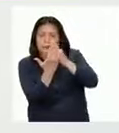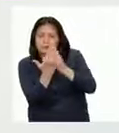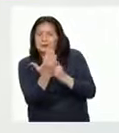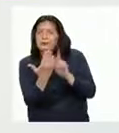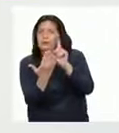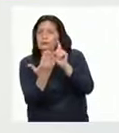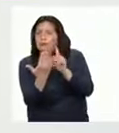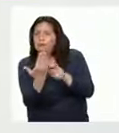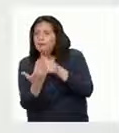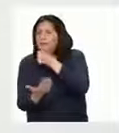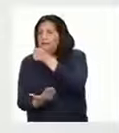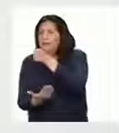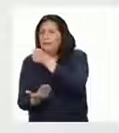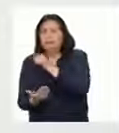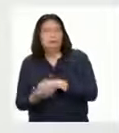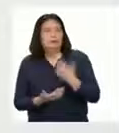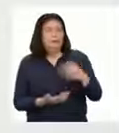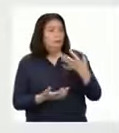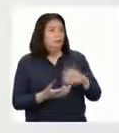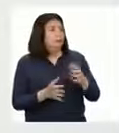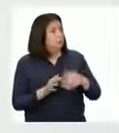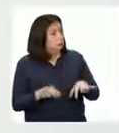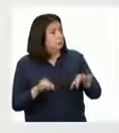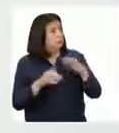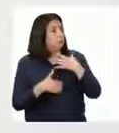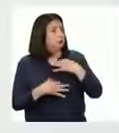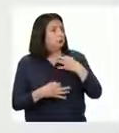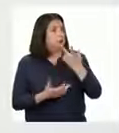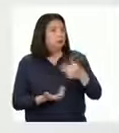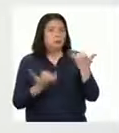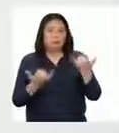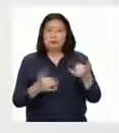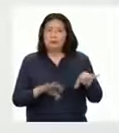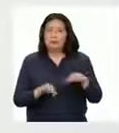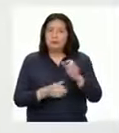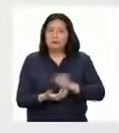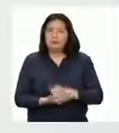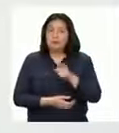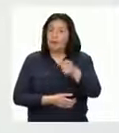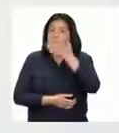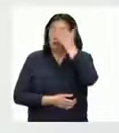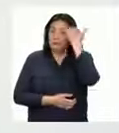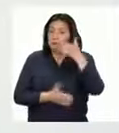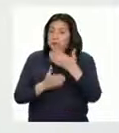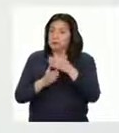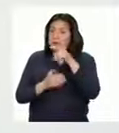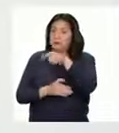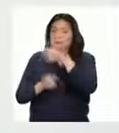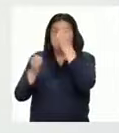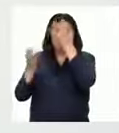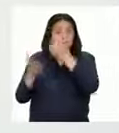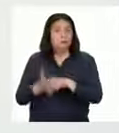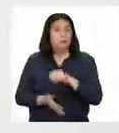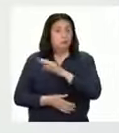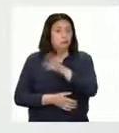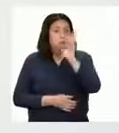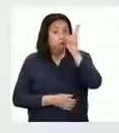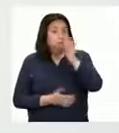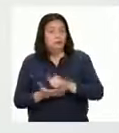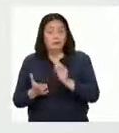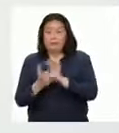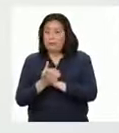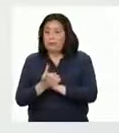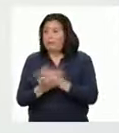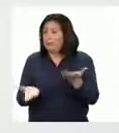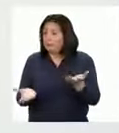entrevista. ¿Qué actividad tan importante e interesante hemos desarrollado el día de hoy? No olviden compartir esta información con sus profesores,